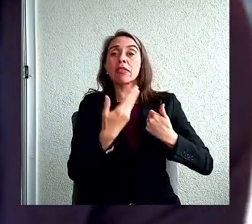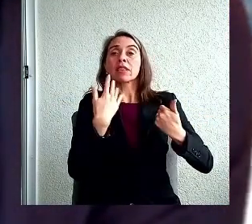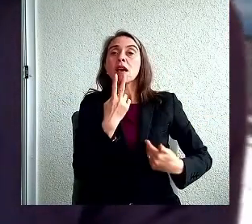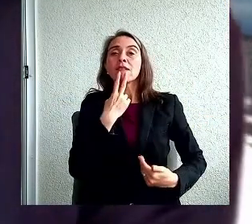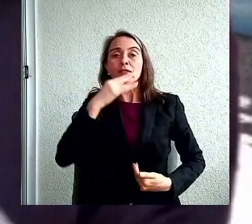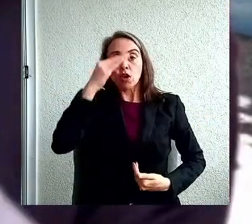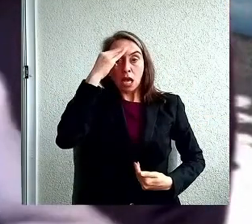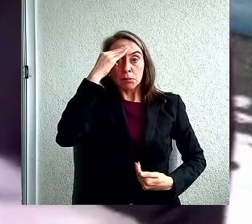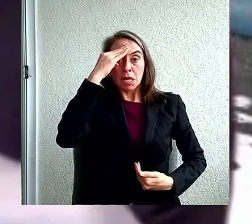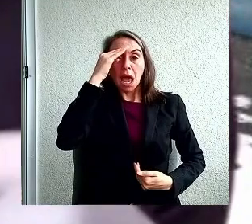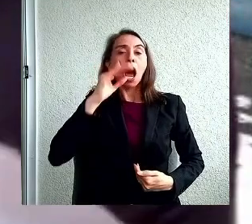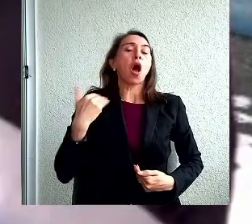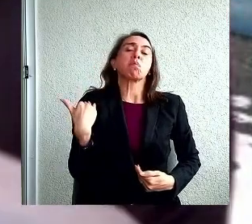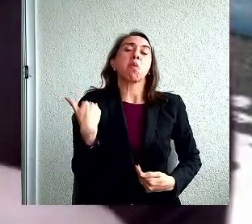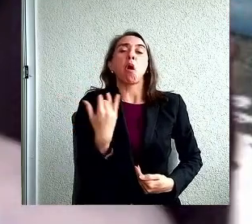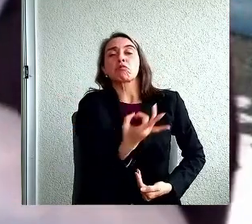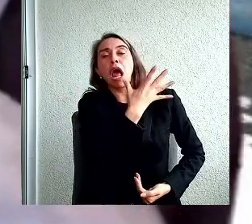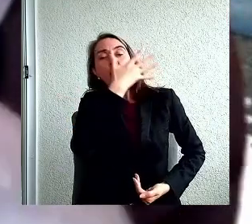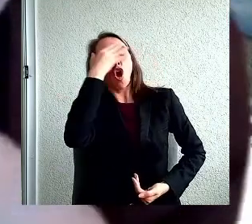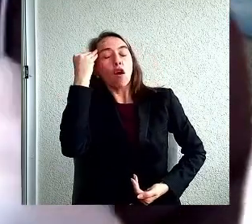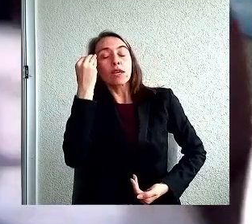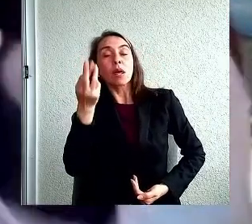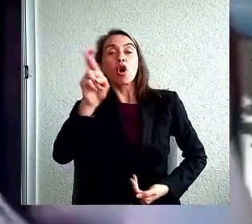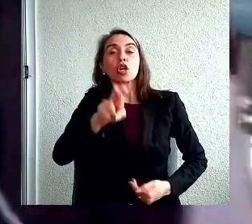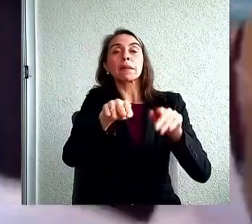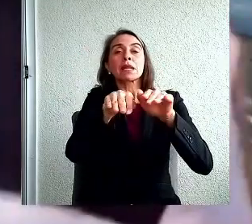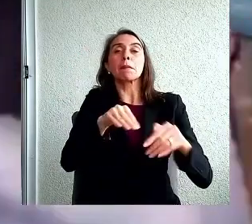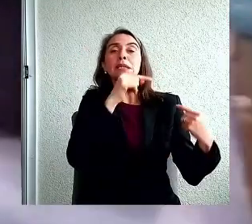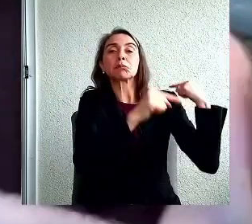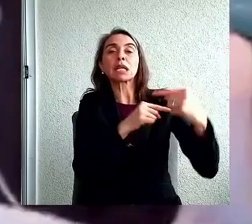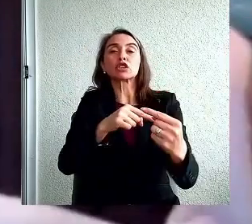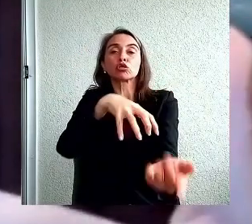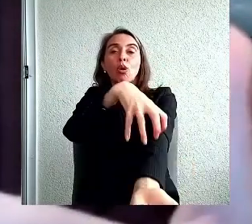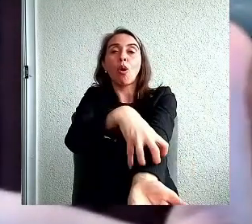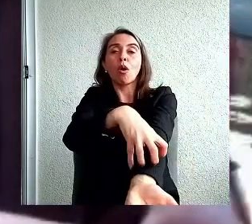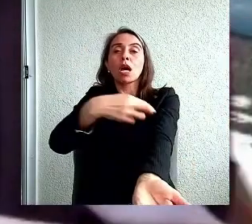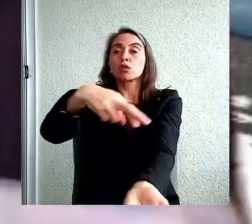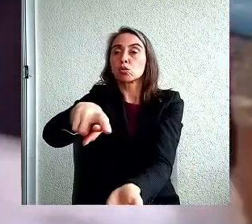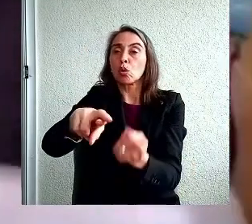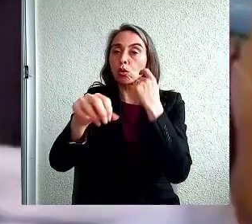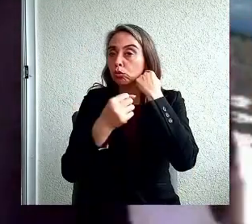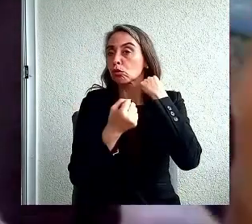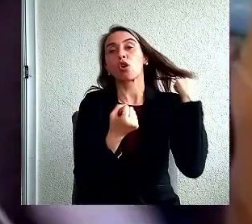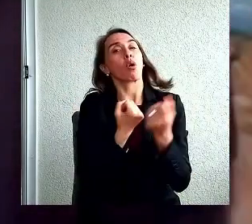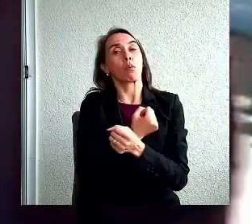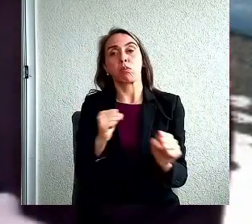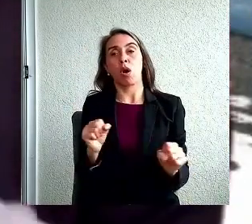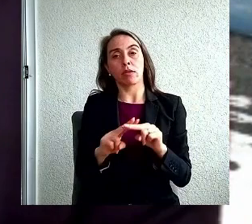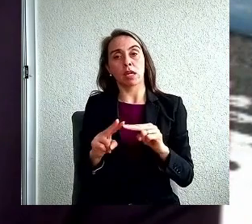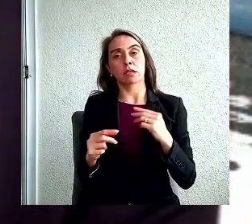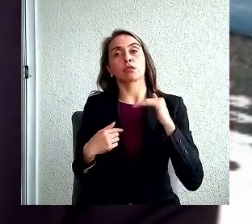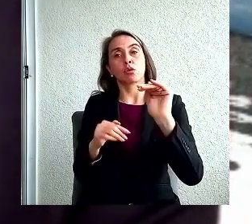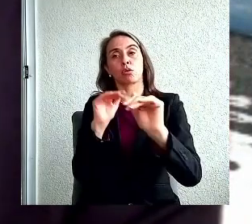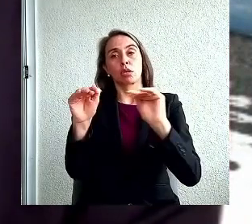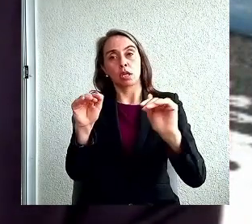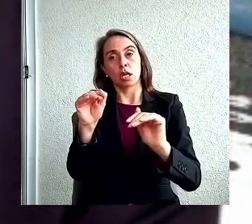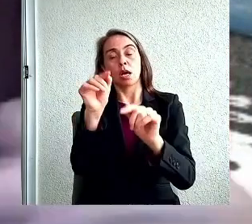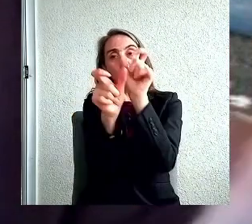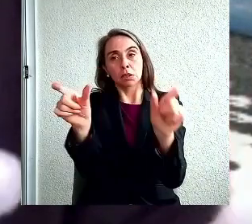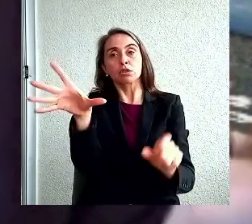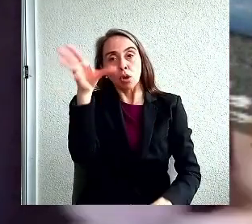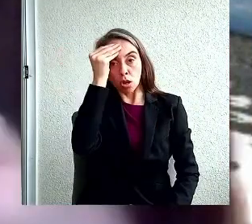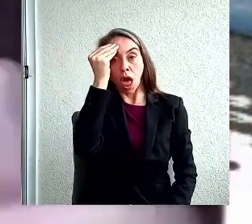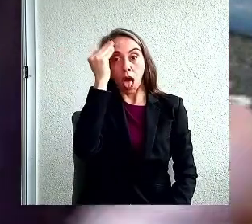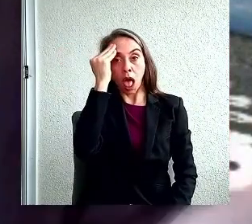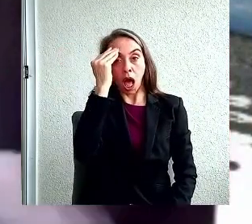sería casi digamos, no podríamos hacerlo. Yo llamo ahí un poco a la conciencia, ¿no es cierto?, de entender que, claro, a